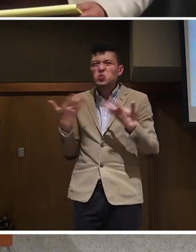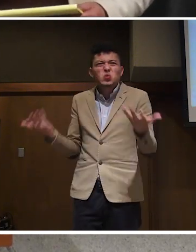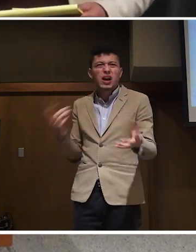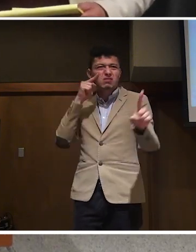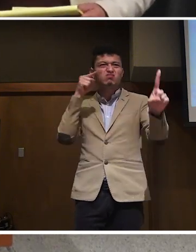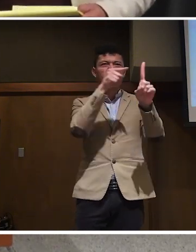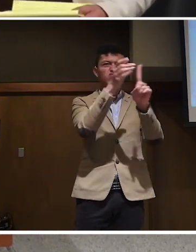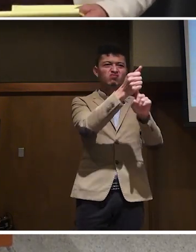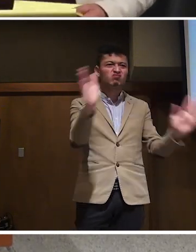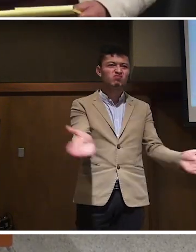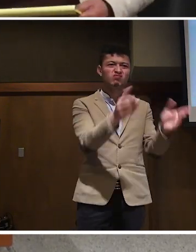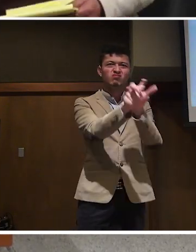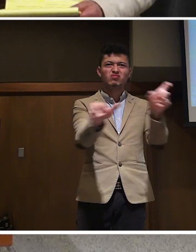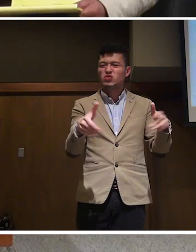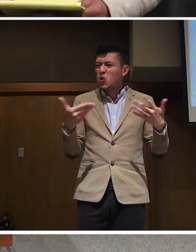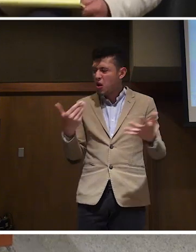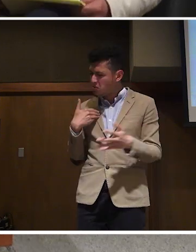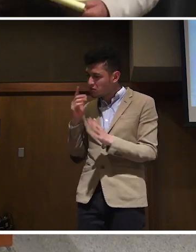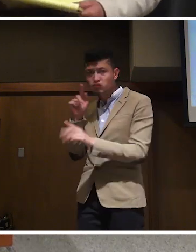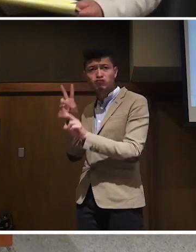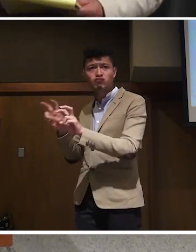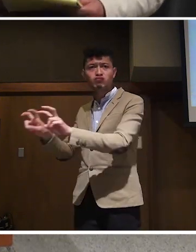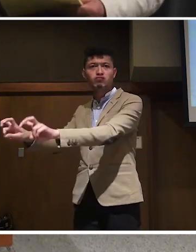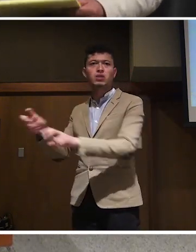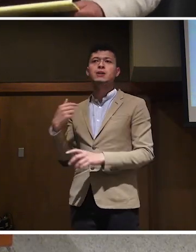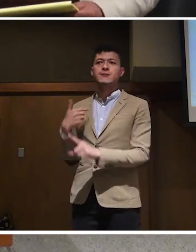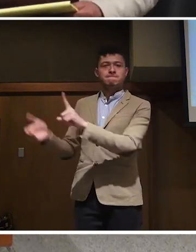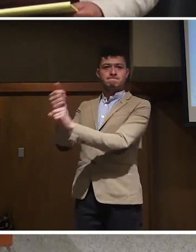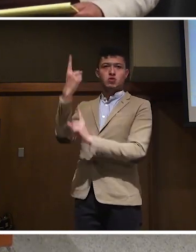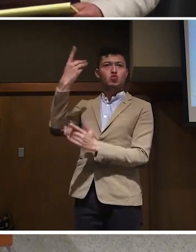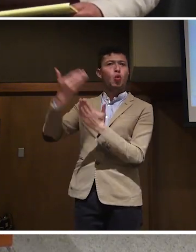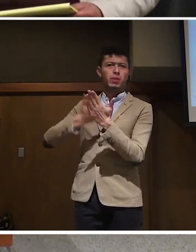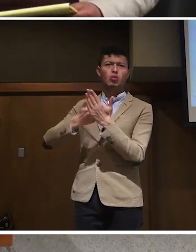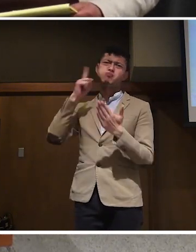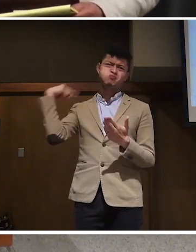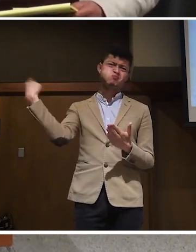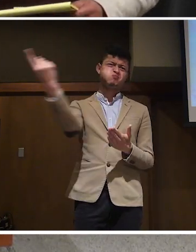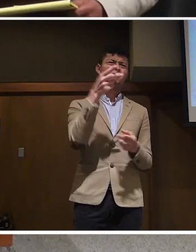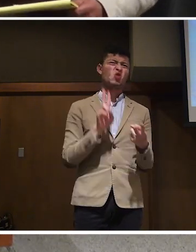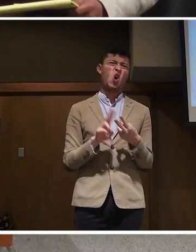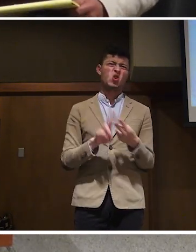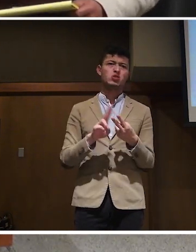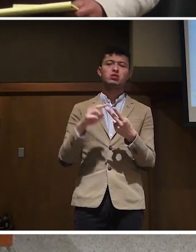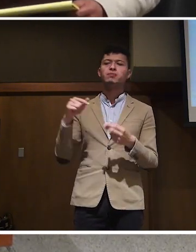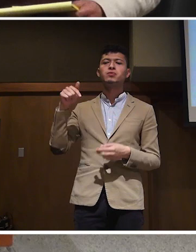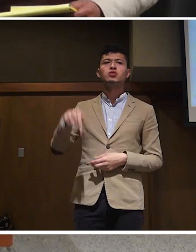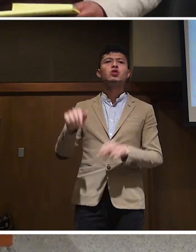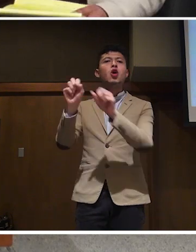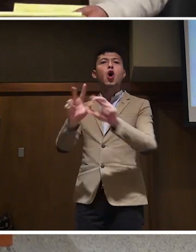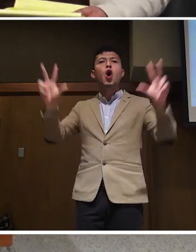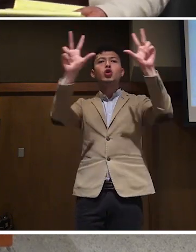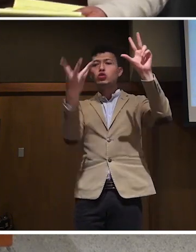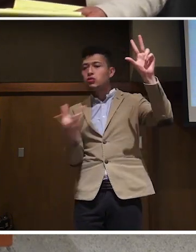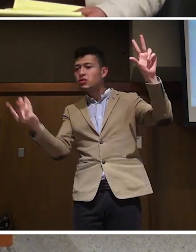ese propósito. Y hay un documento bueno, muy conocido, que es el Manifiesto de la UNESCO sobre